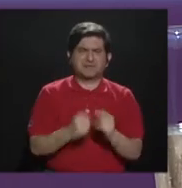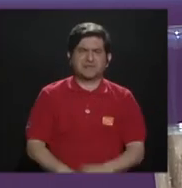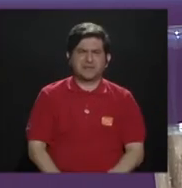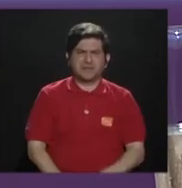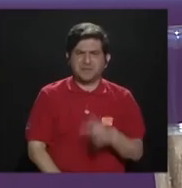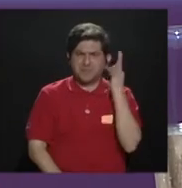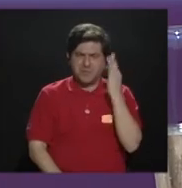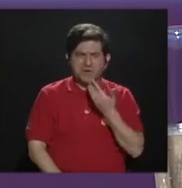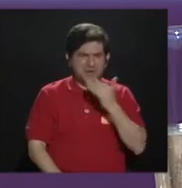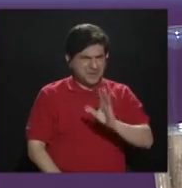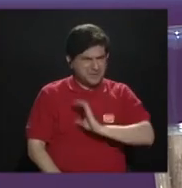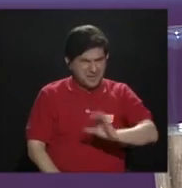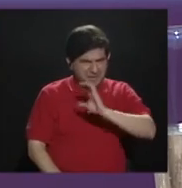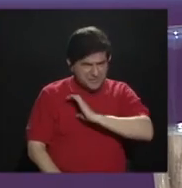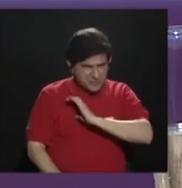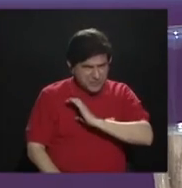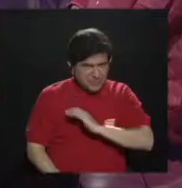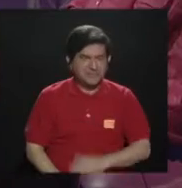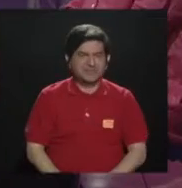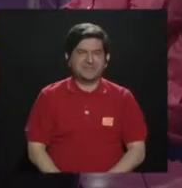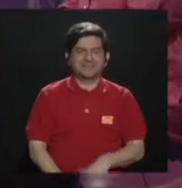portadas las mujeres Somos allí? Mal portadas,